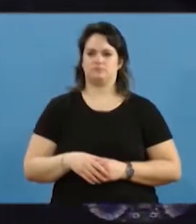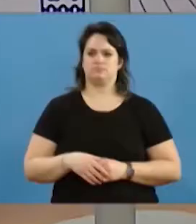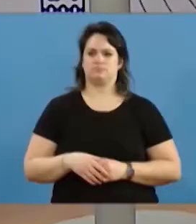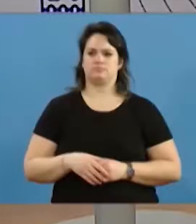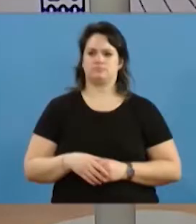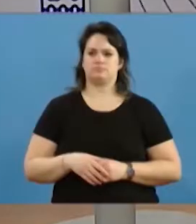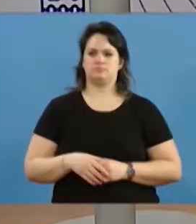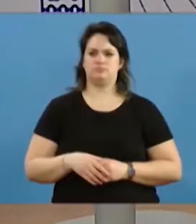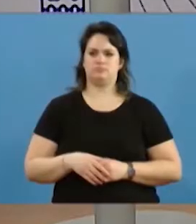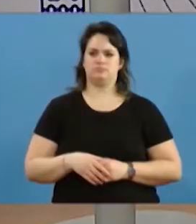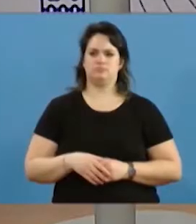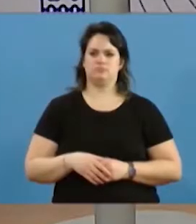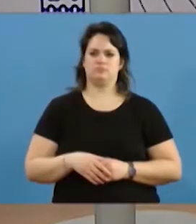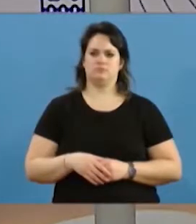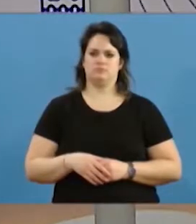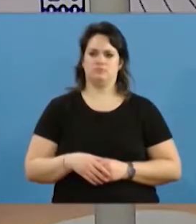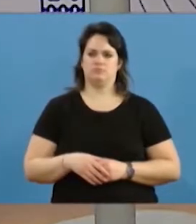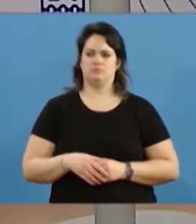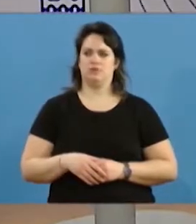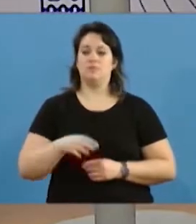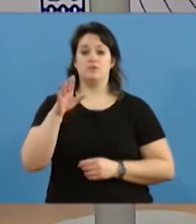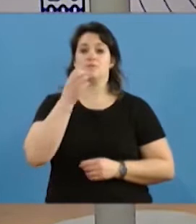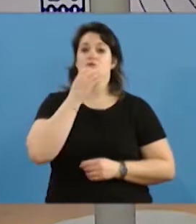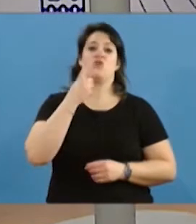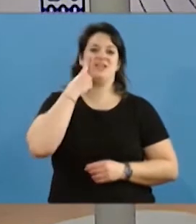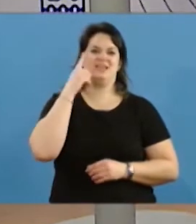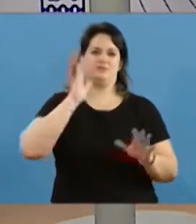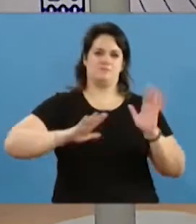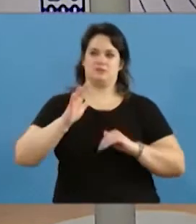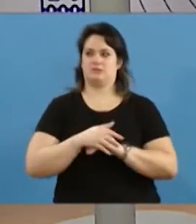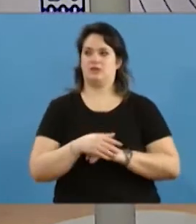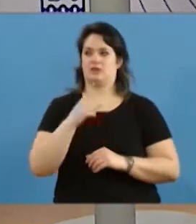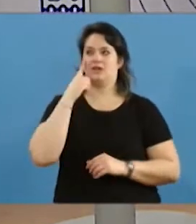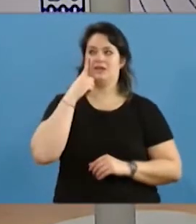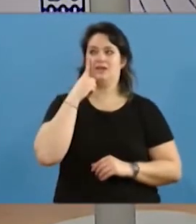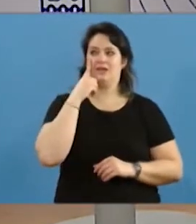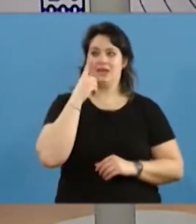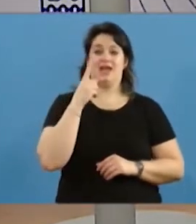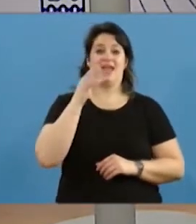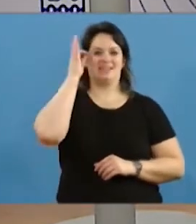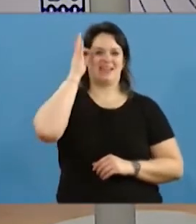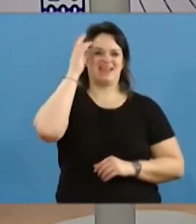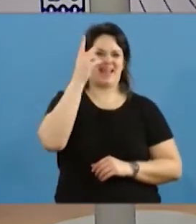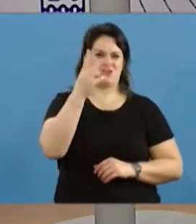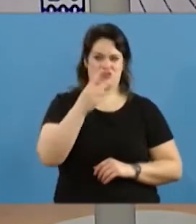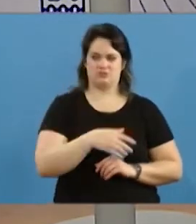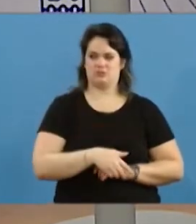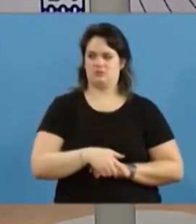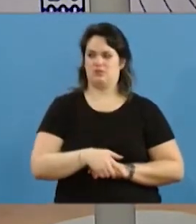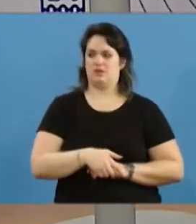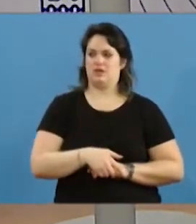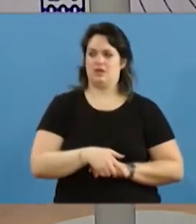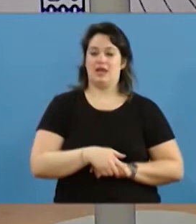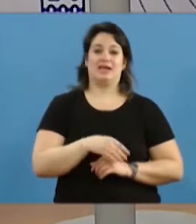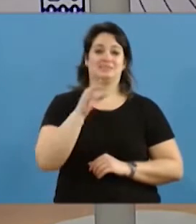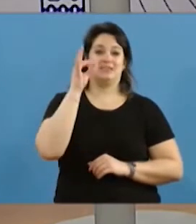de la ¿Cuál U. ¿Cuál tenemos? ¿El de la U ahí? Uh-huh. Entonces vamos a hacer el de la I. Miren la I. La I es 32. 32. Me fijo que